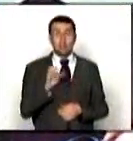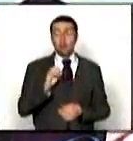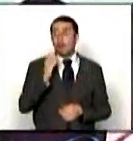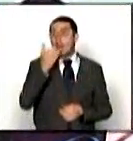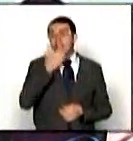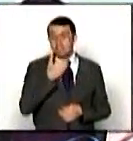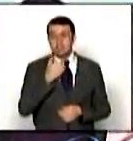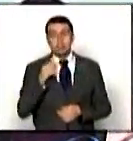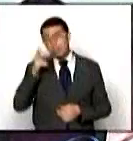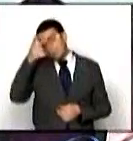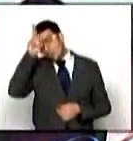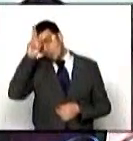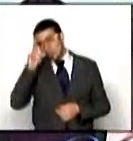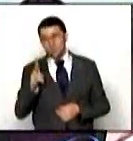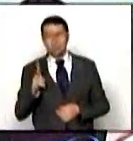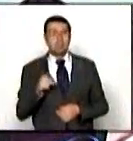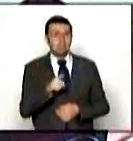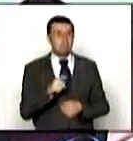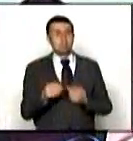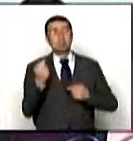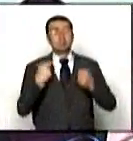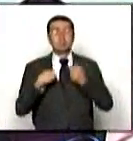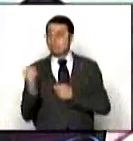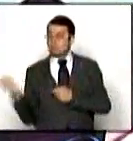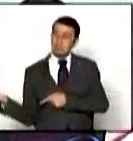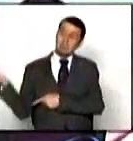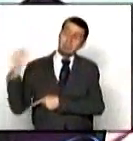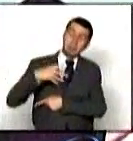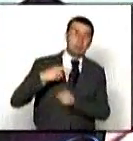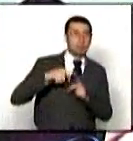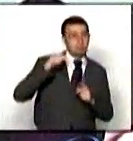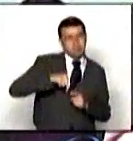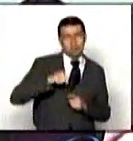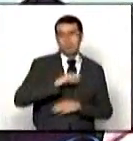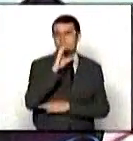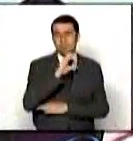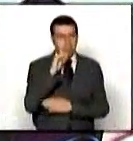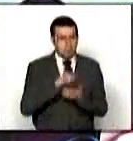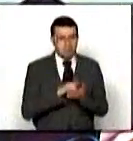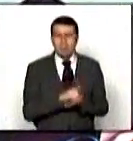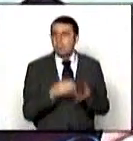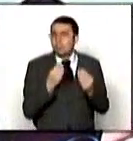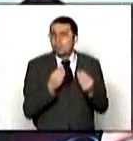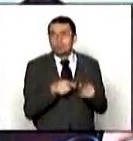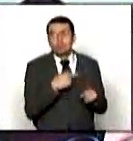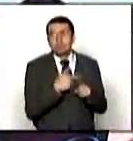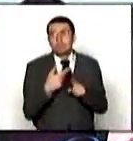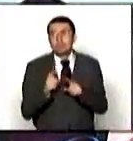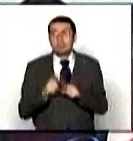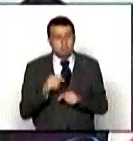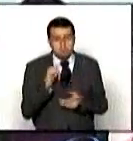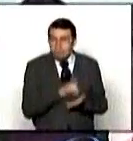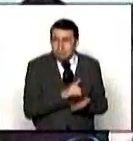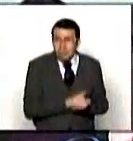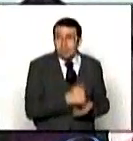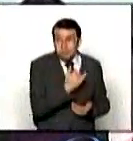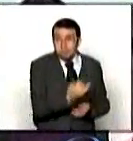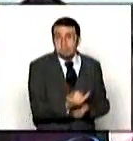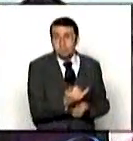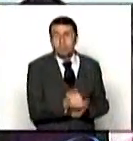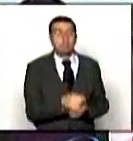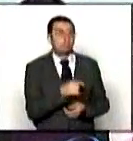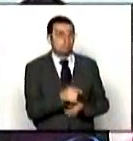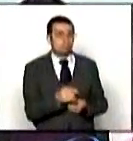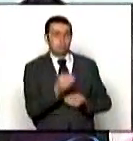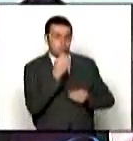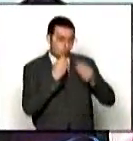con este tipo de alimentos dándoles que son de afuera, cuando en Colombia hay una gran variedad de nutrientes que se hacen aquí en nuestra propia tierra. Y piensen de que, por